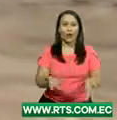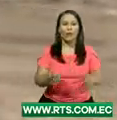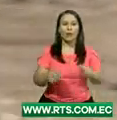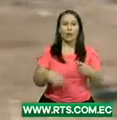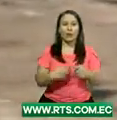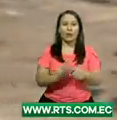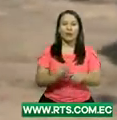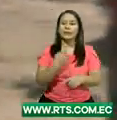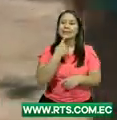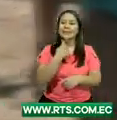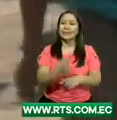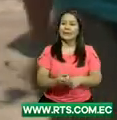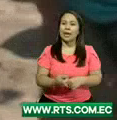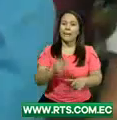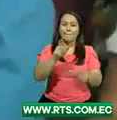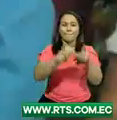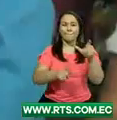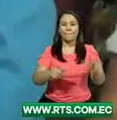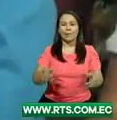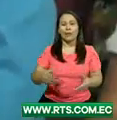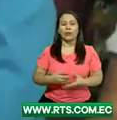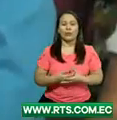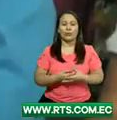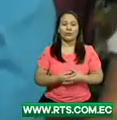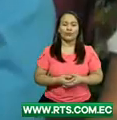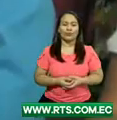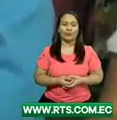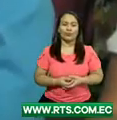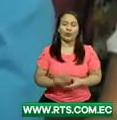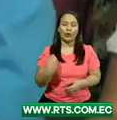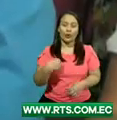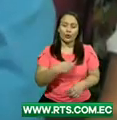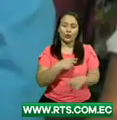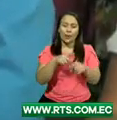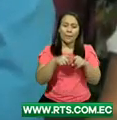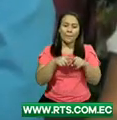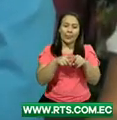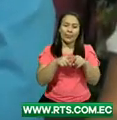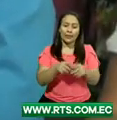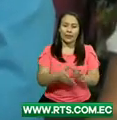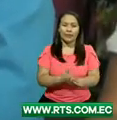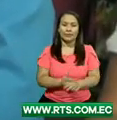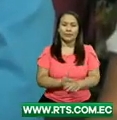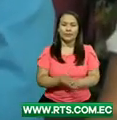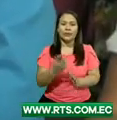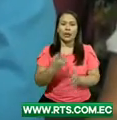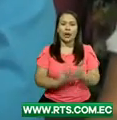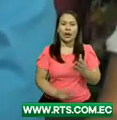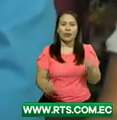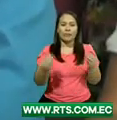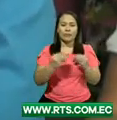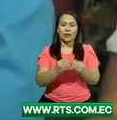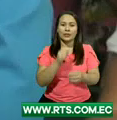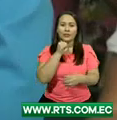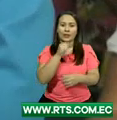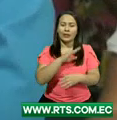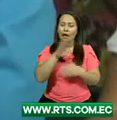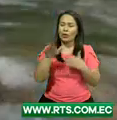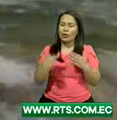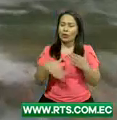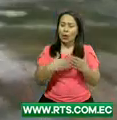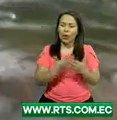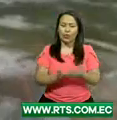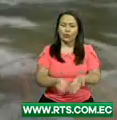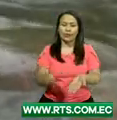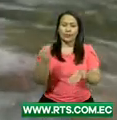para evitar que ello suceda estamos pendientes que no se haga sólo parcialmente que sea en su totalidad